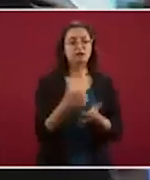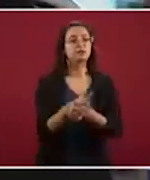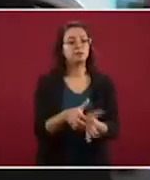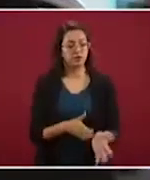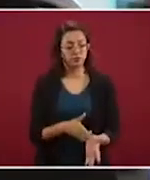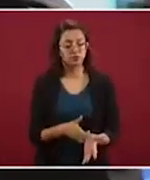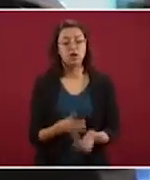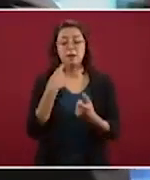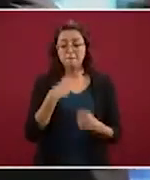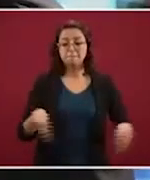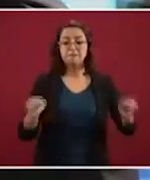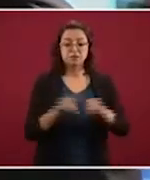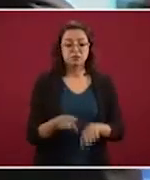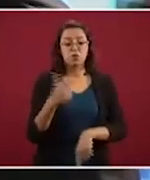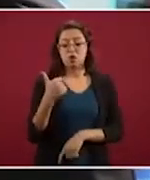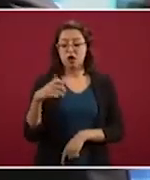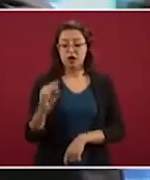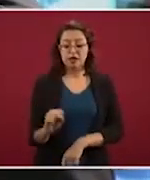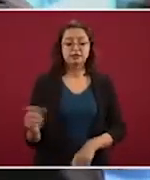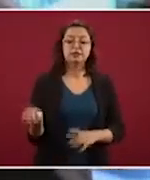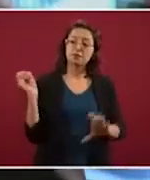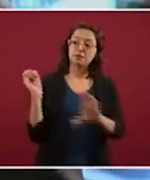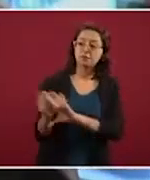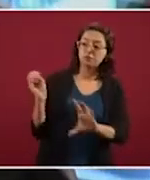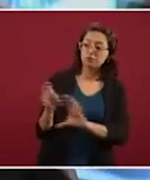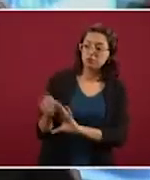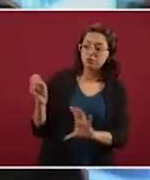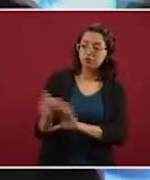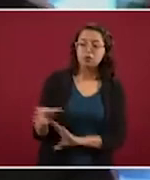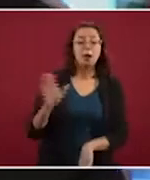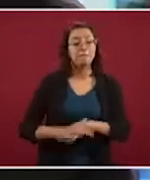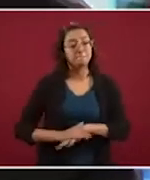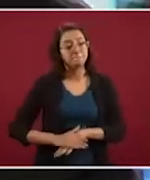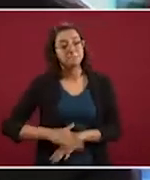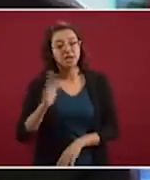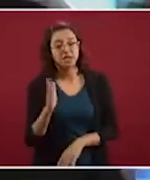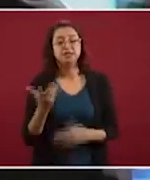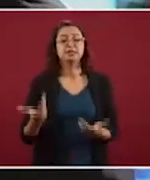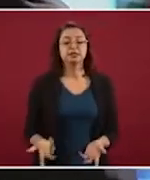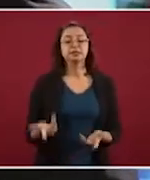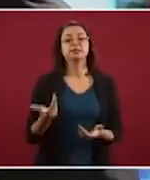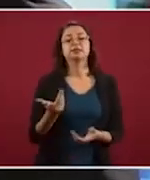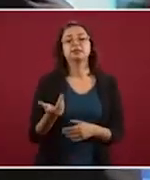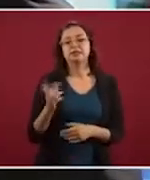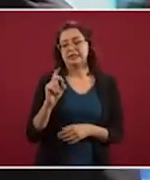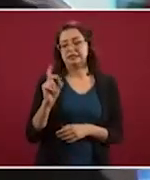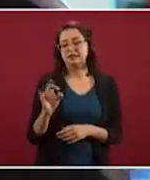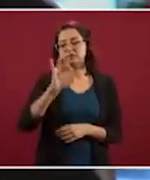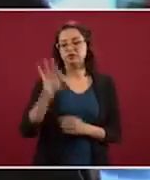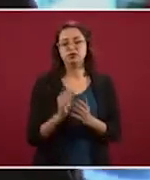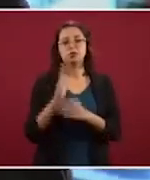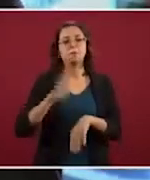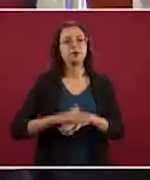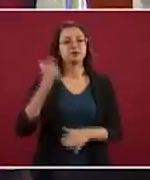la cantidad contratada de gas que nos permitirá suministrarlo a nuestras centrales, bajando así en 30% el